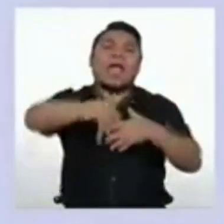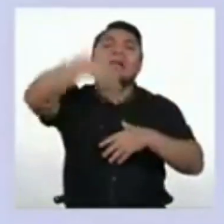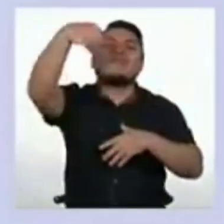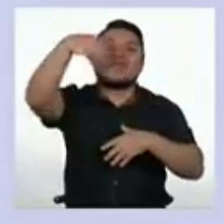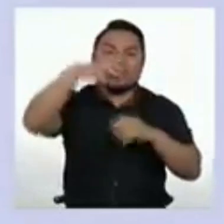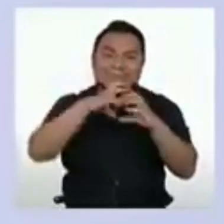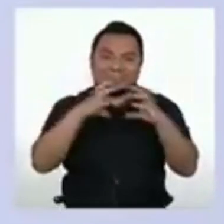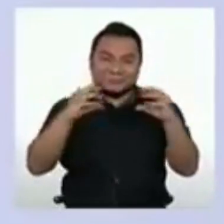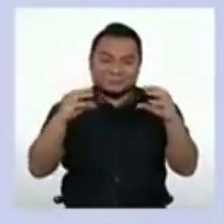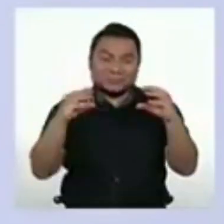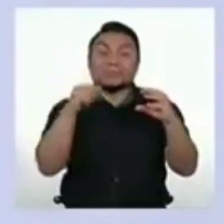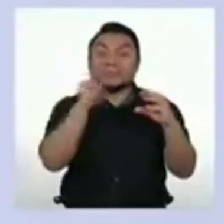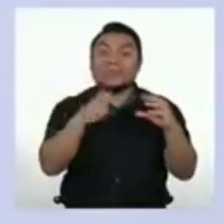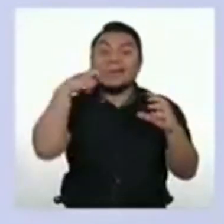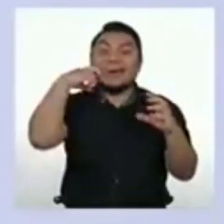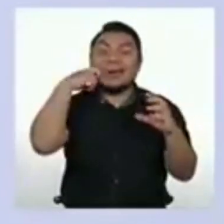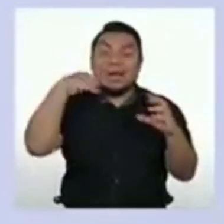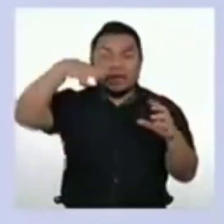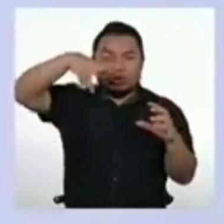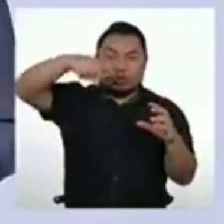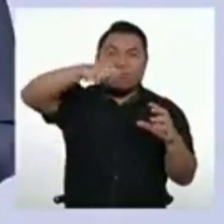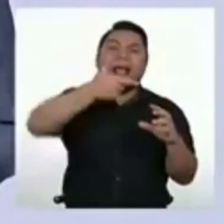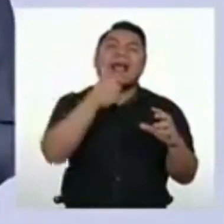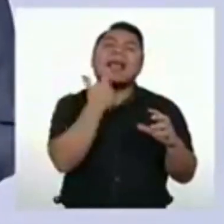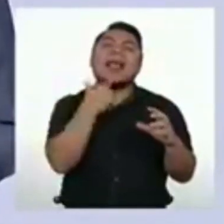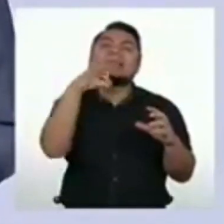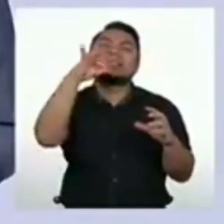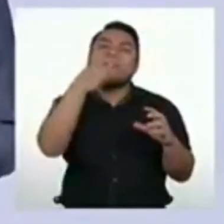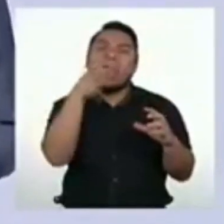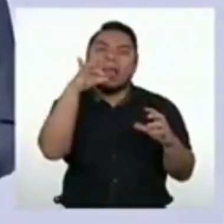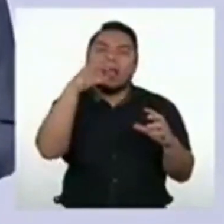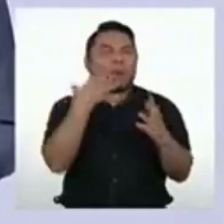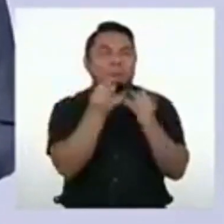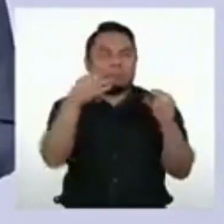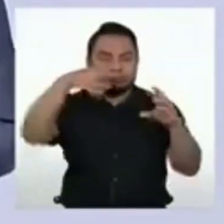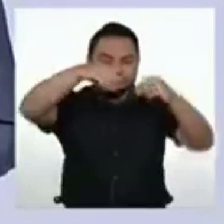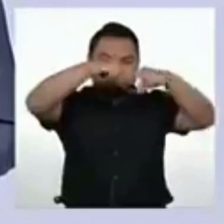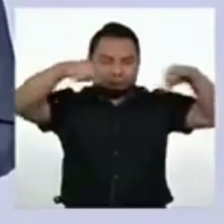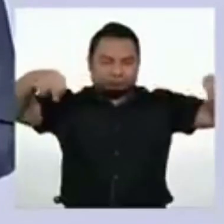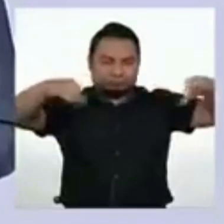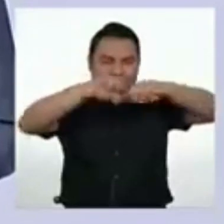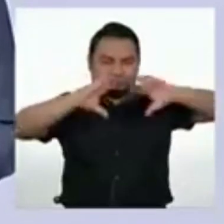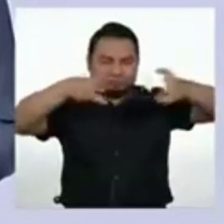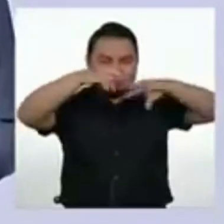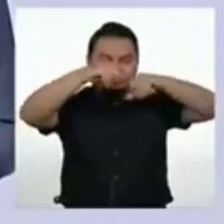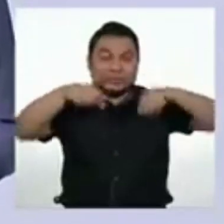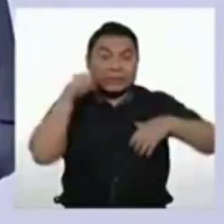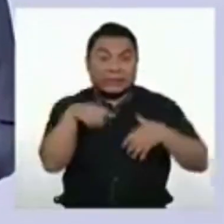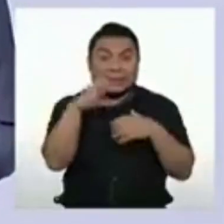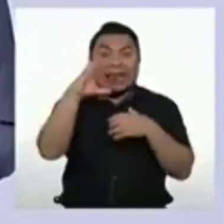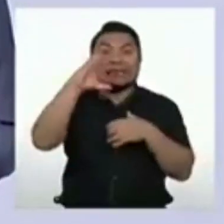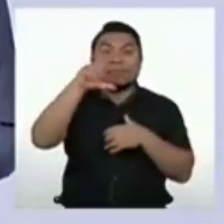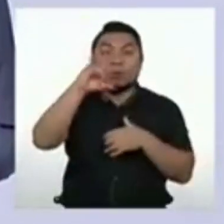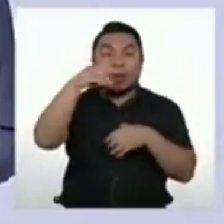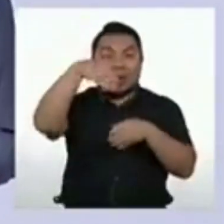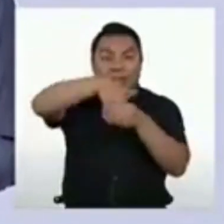afuera. Cuando agregamos gran cantidad de sal a la carne, las células detectan que algo no está bien, que